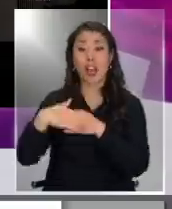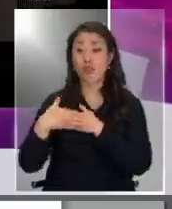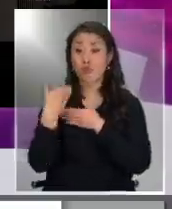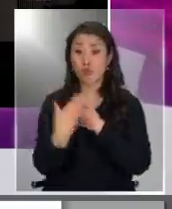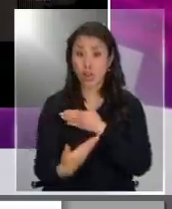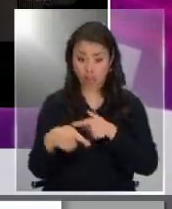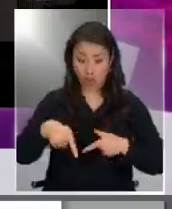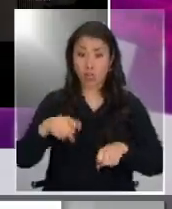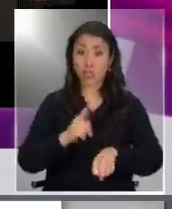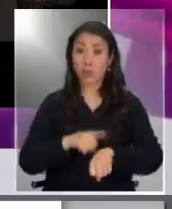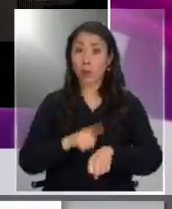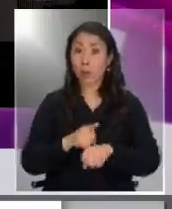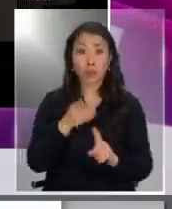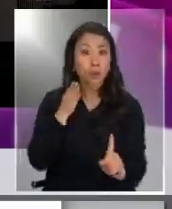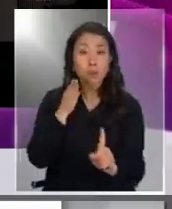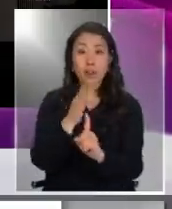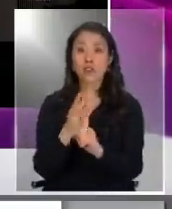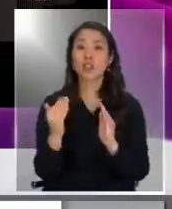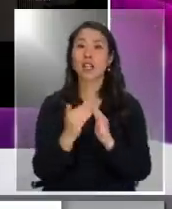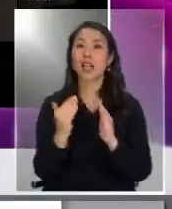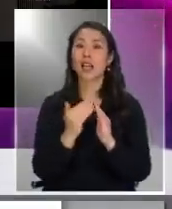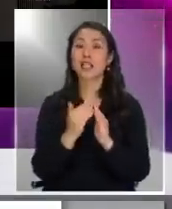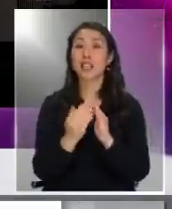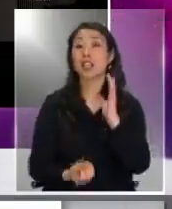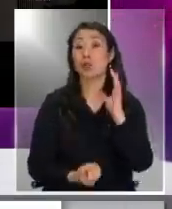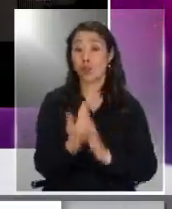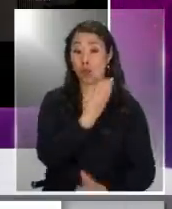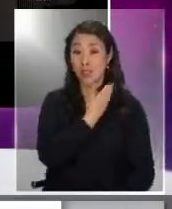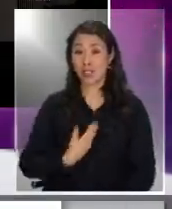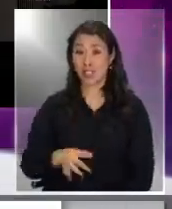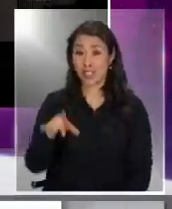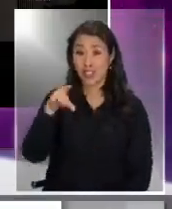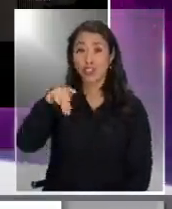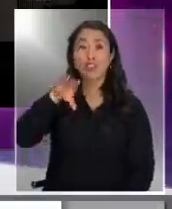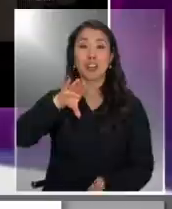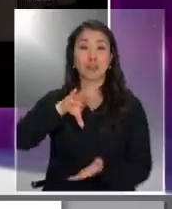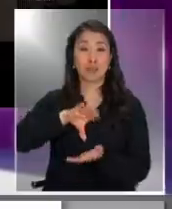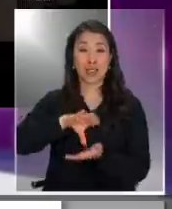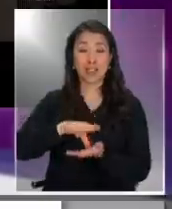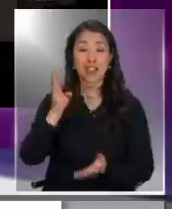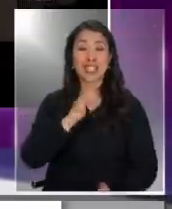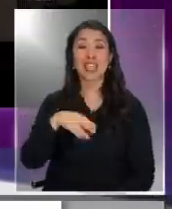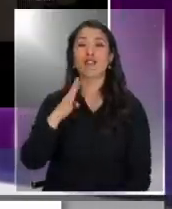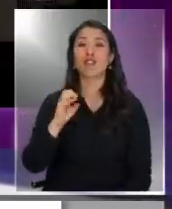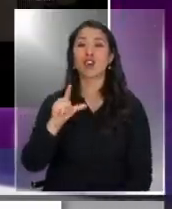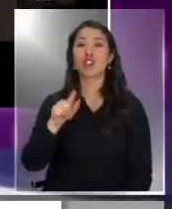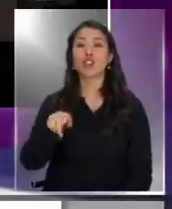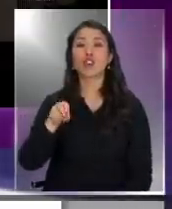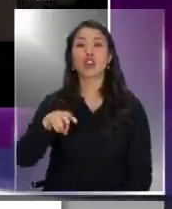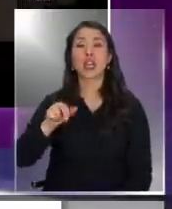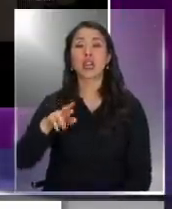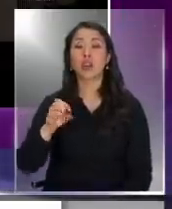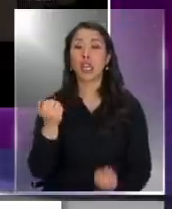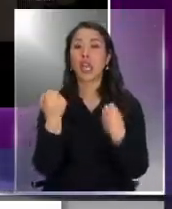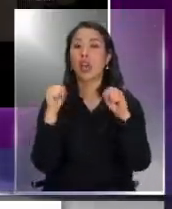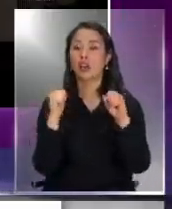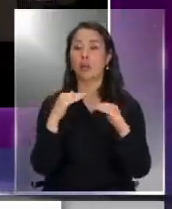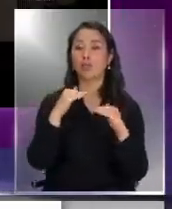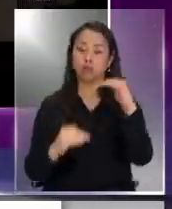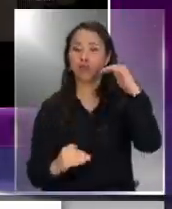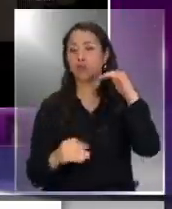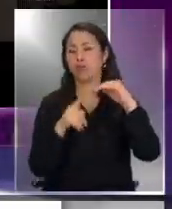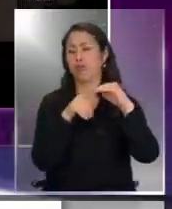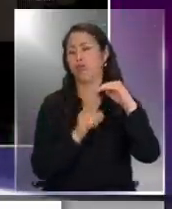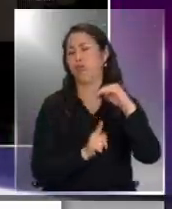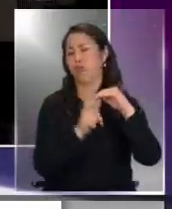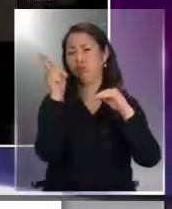en este momento en vivo, de la casa del presidente electo de Brasil, Jair Bolsonaro, quien ganó hoy con comodidad la segunda vuelta electoral. Muy buenas